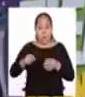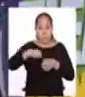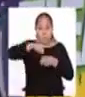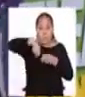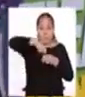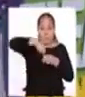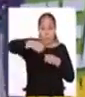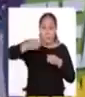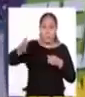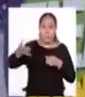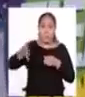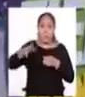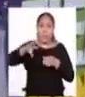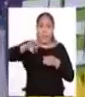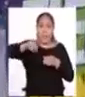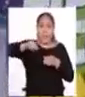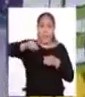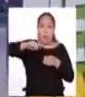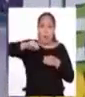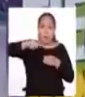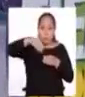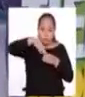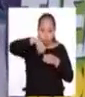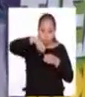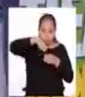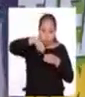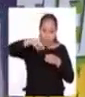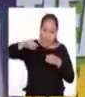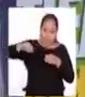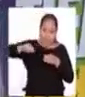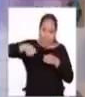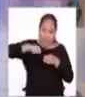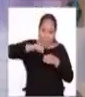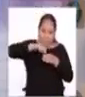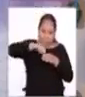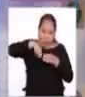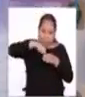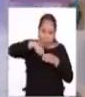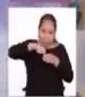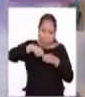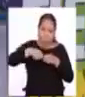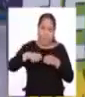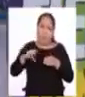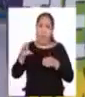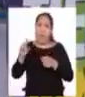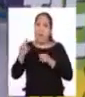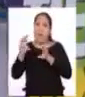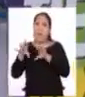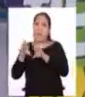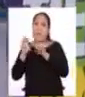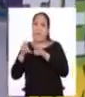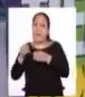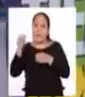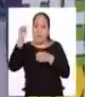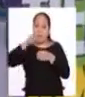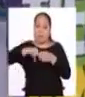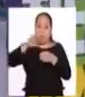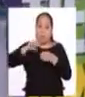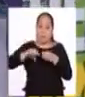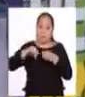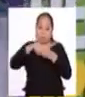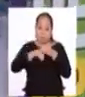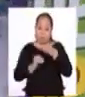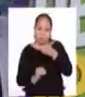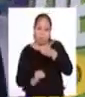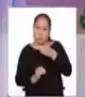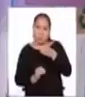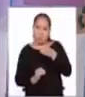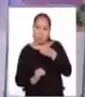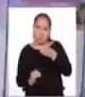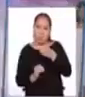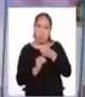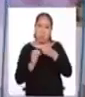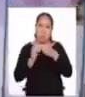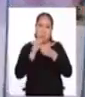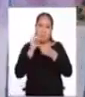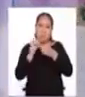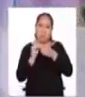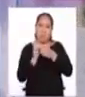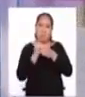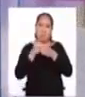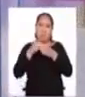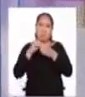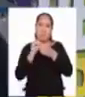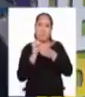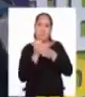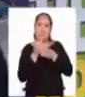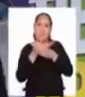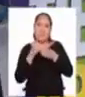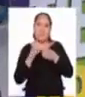y con mis cubitos de hielo no se hunden, solamente flotan. Todo tiene una explicación científica, Isaac. Tienes mucha razón. Y